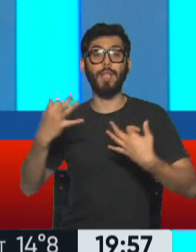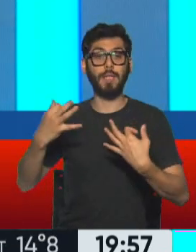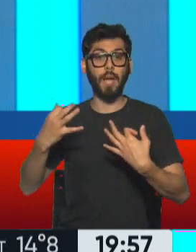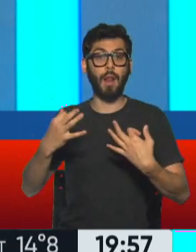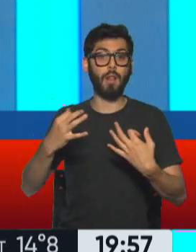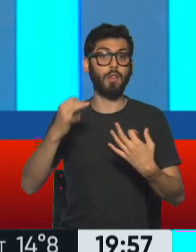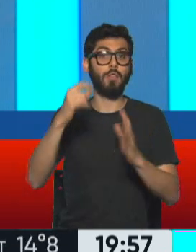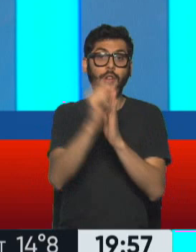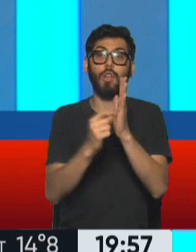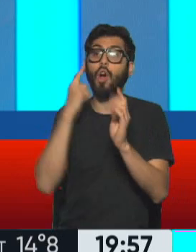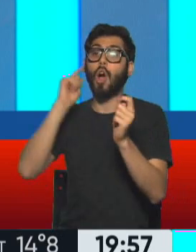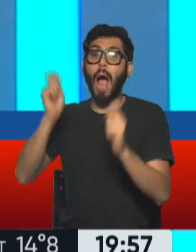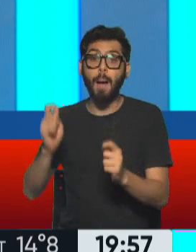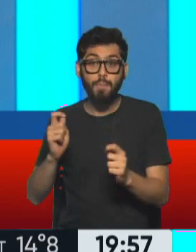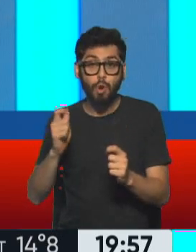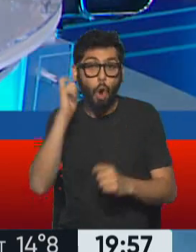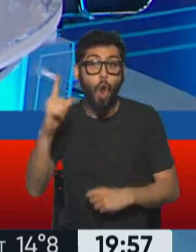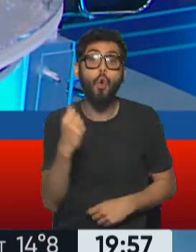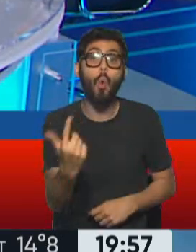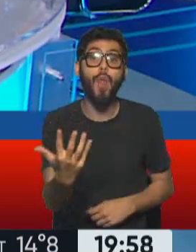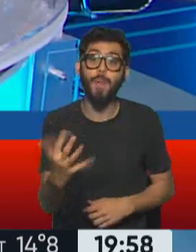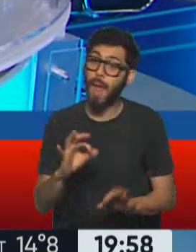¿cuántas se concretaron? Ninguna. Exactamente. Cero, claro.